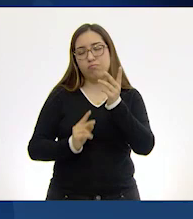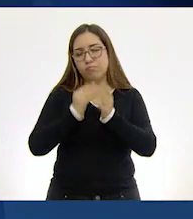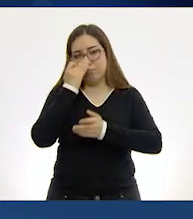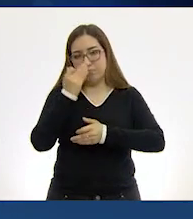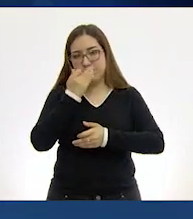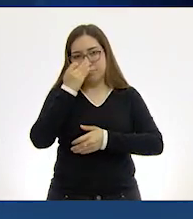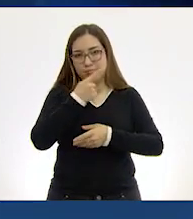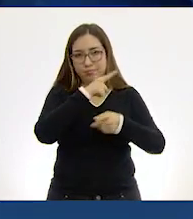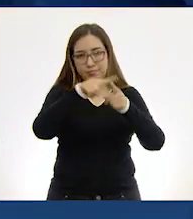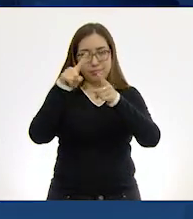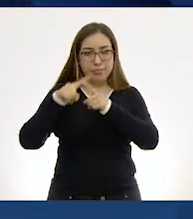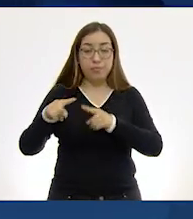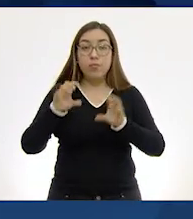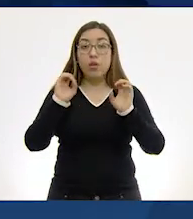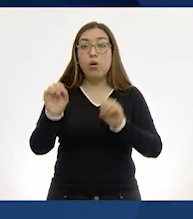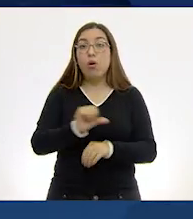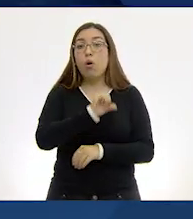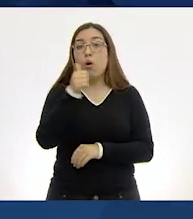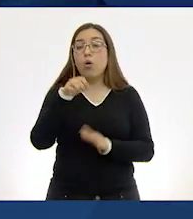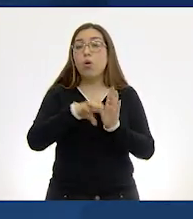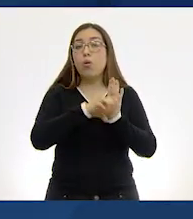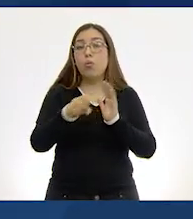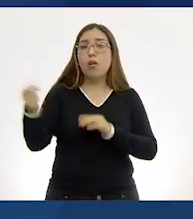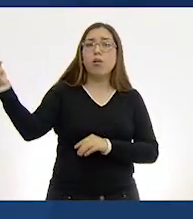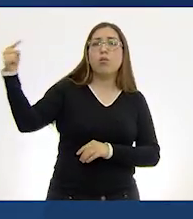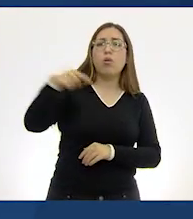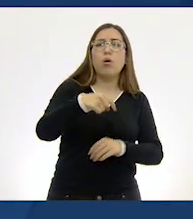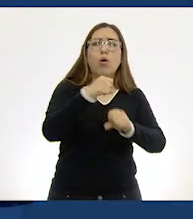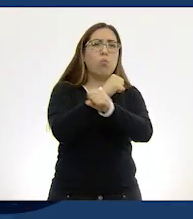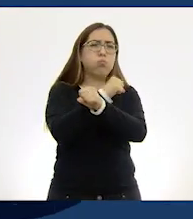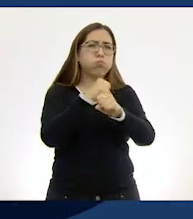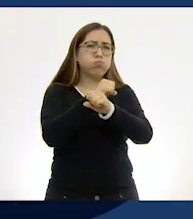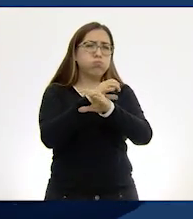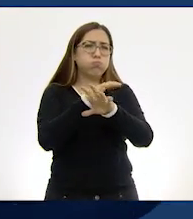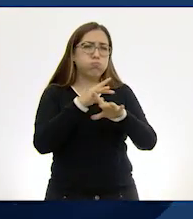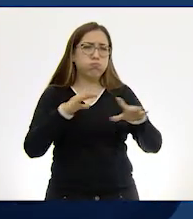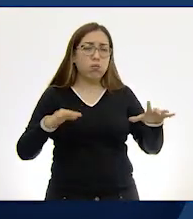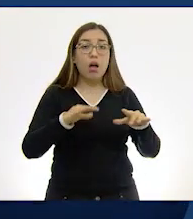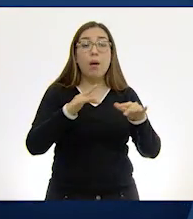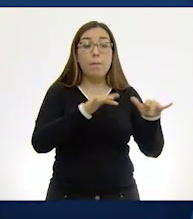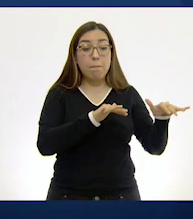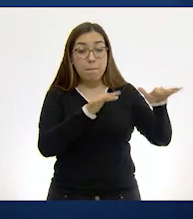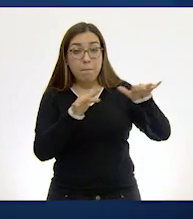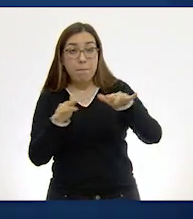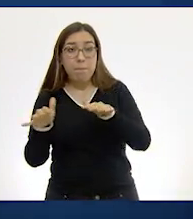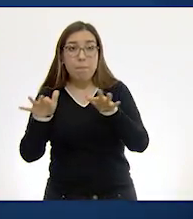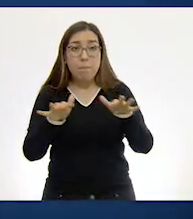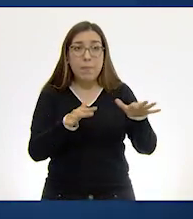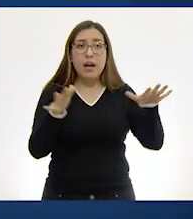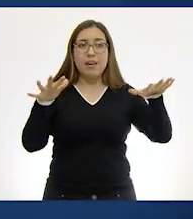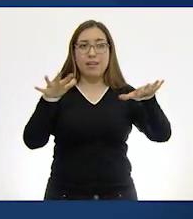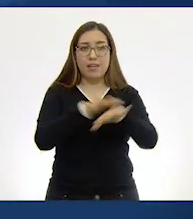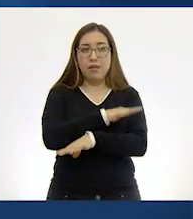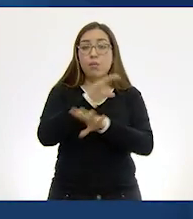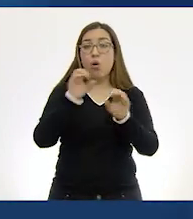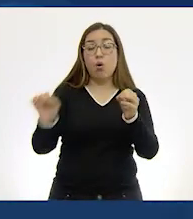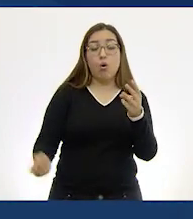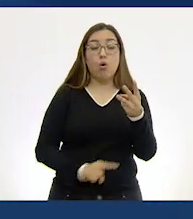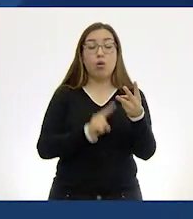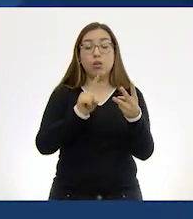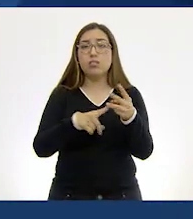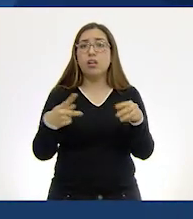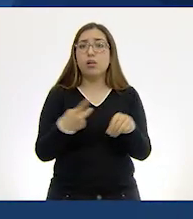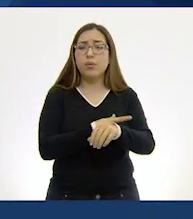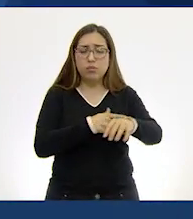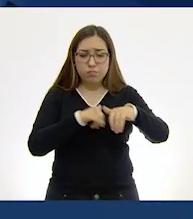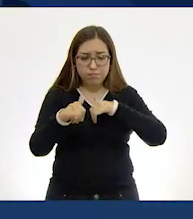catastróficas, provocadas por un impacto, por ejemplo, de un meteorito, el cambio de la concentración de oxígeno en el mar. Y la tercera es que fueron